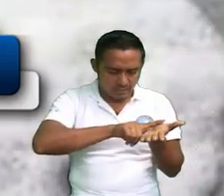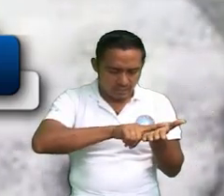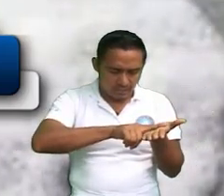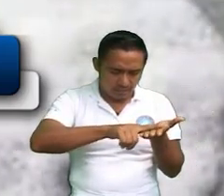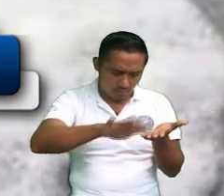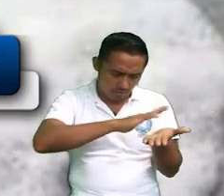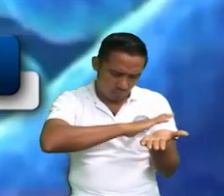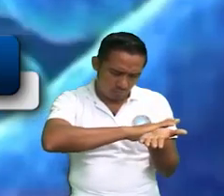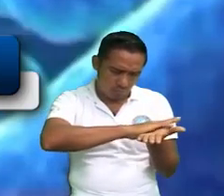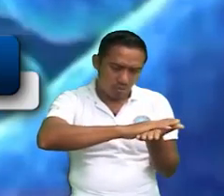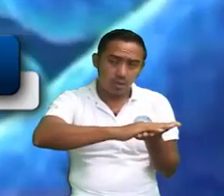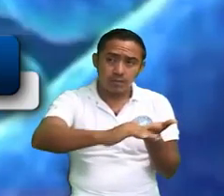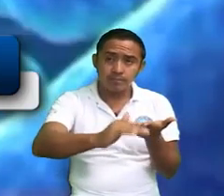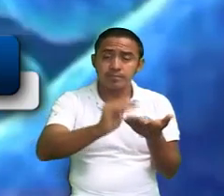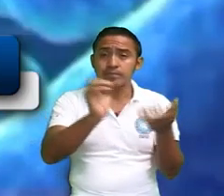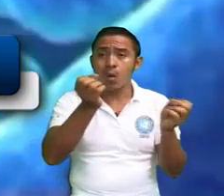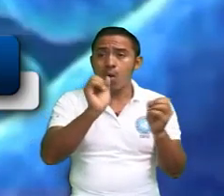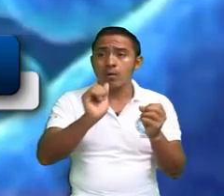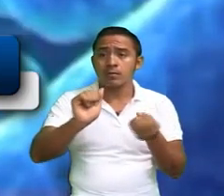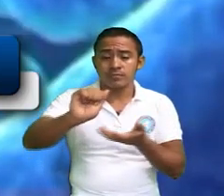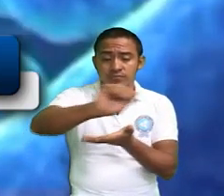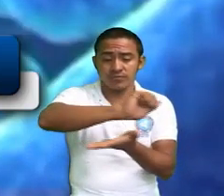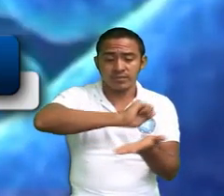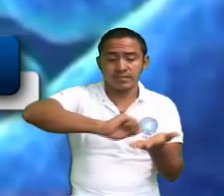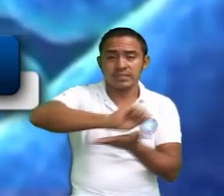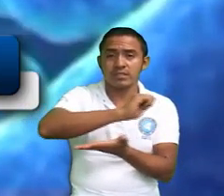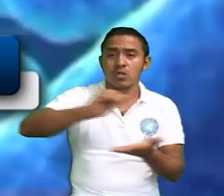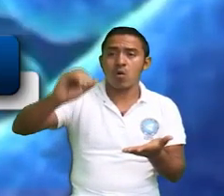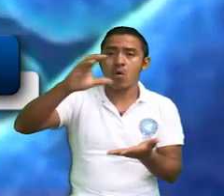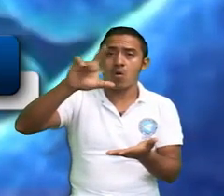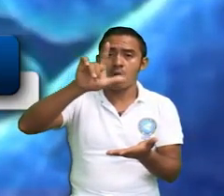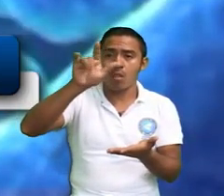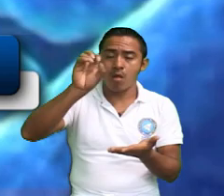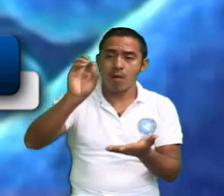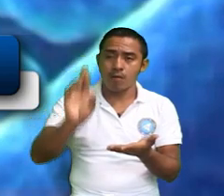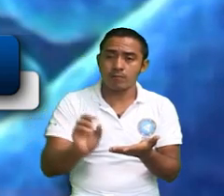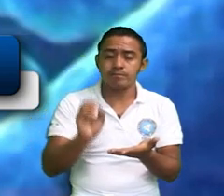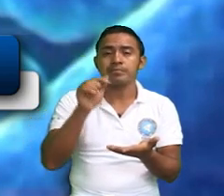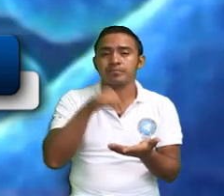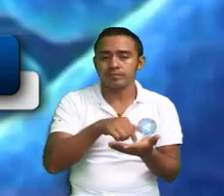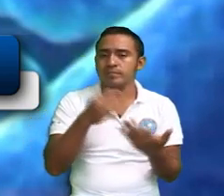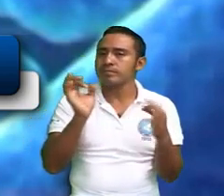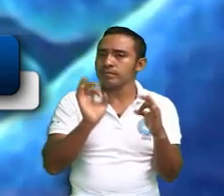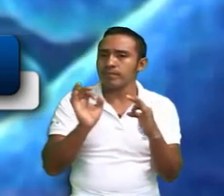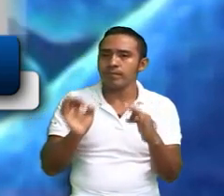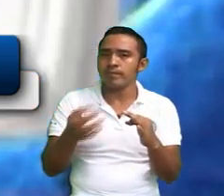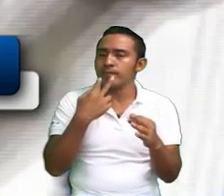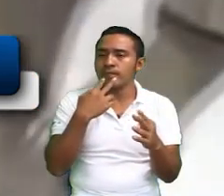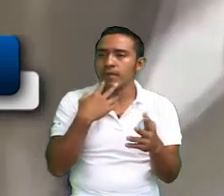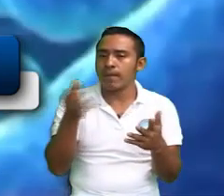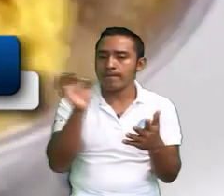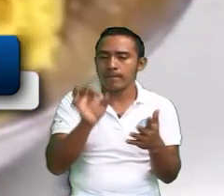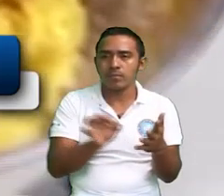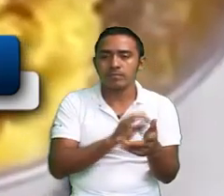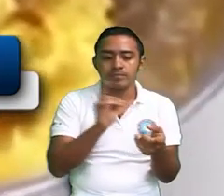sido limpiadas previamente o cloradas las superficies, eso evita la producción de moscas. Uno,